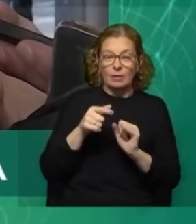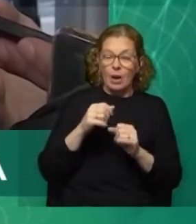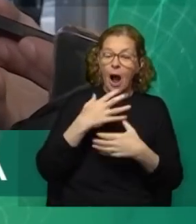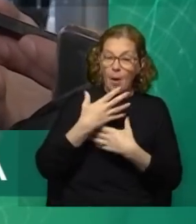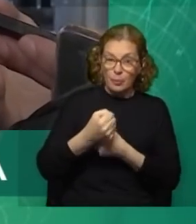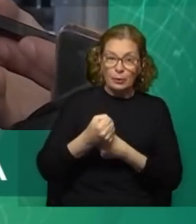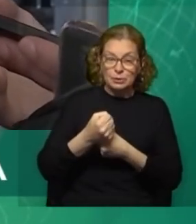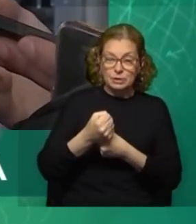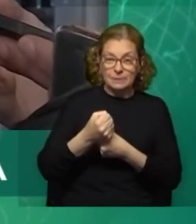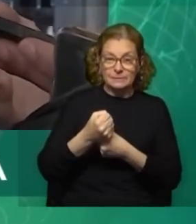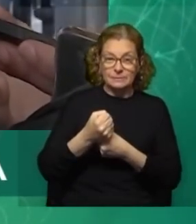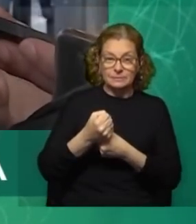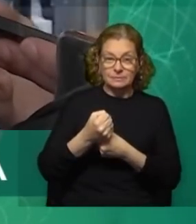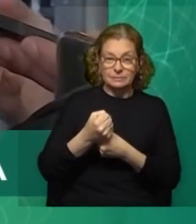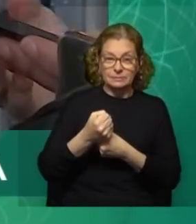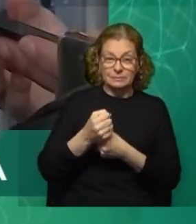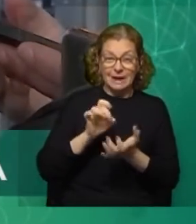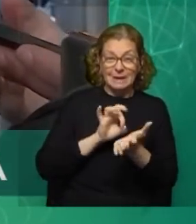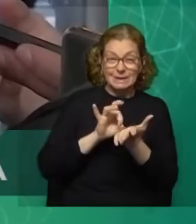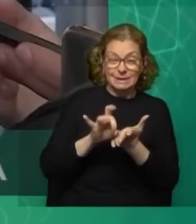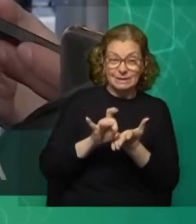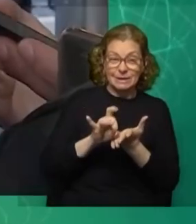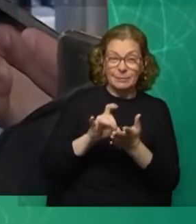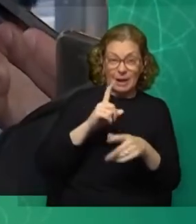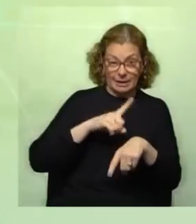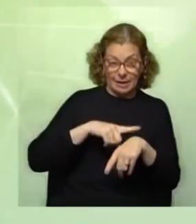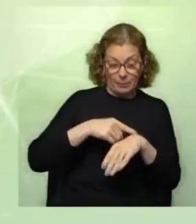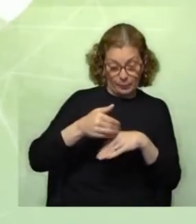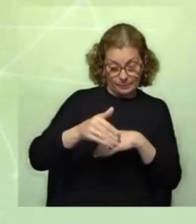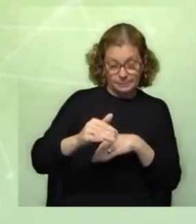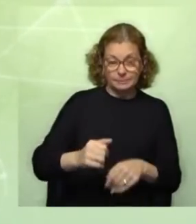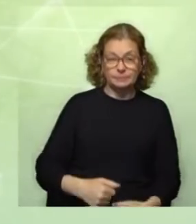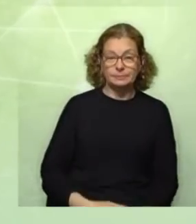sostenibilidad al sistema en el tiempo